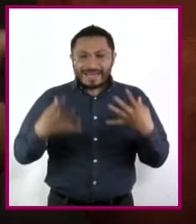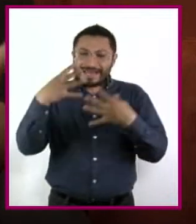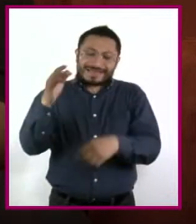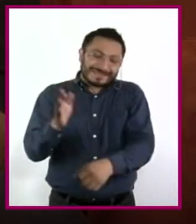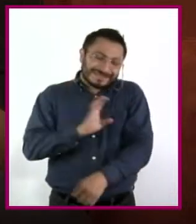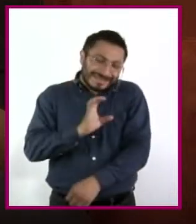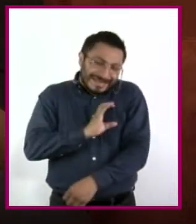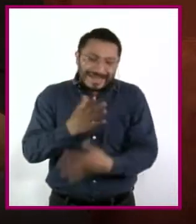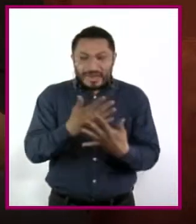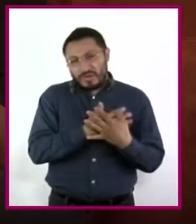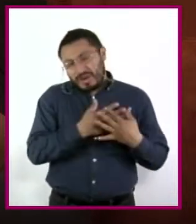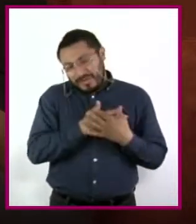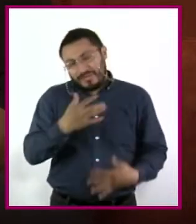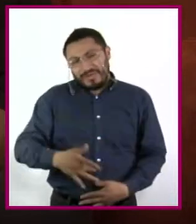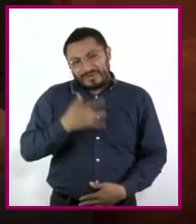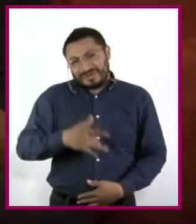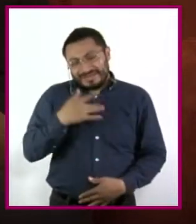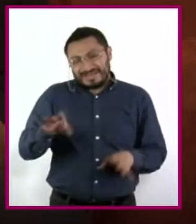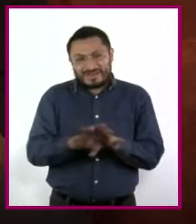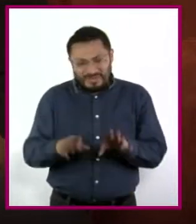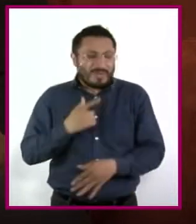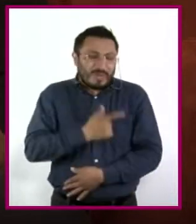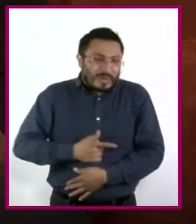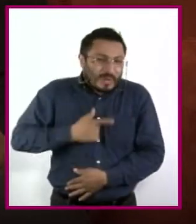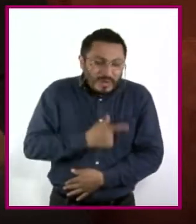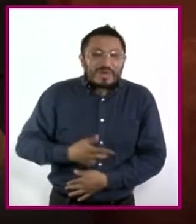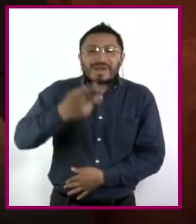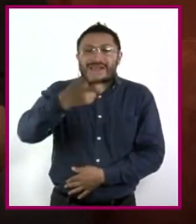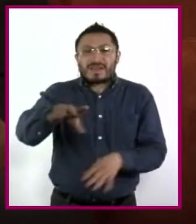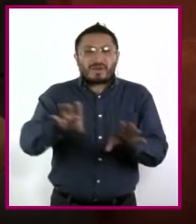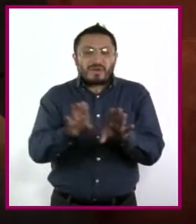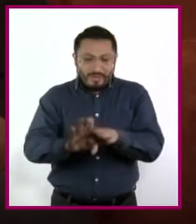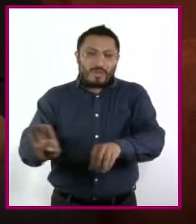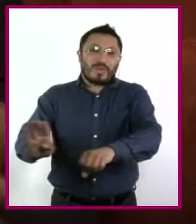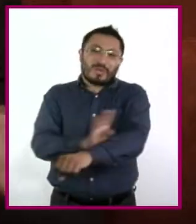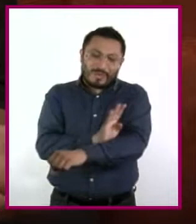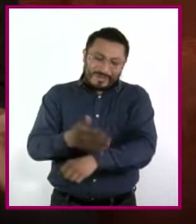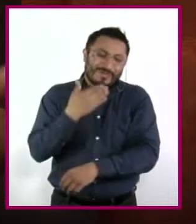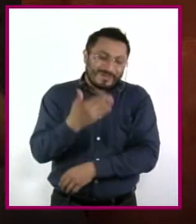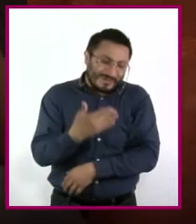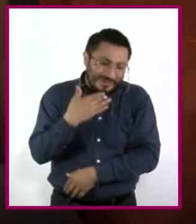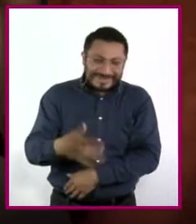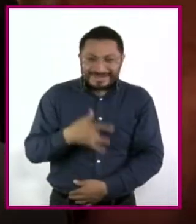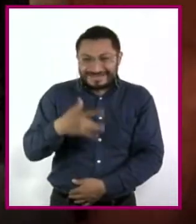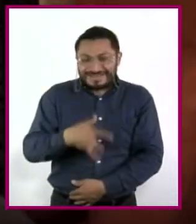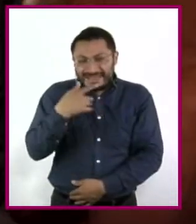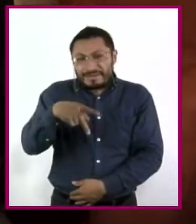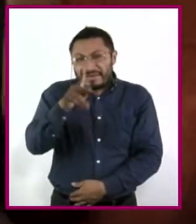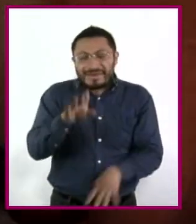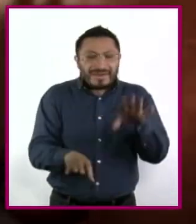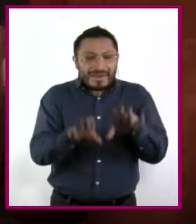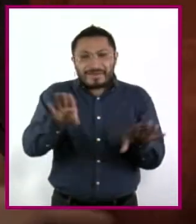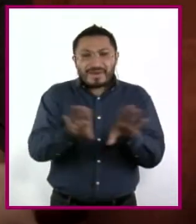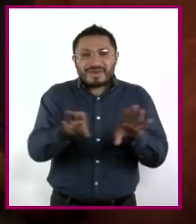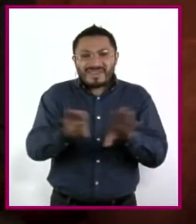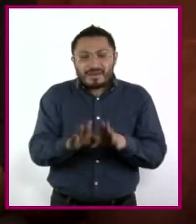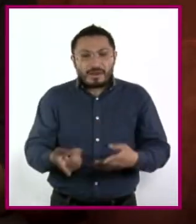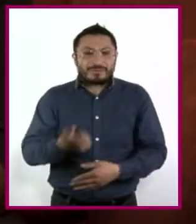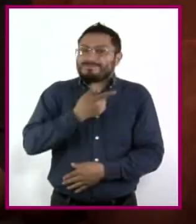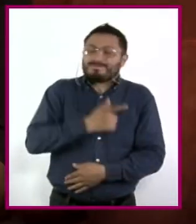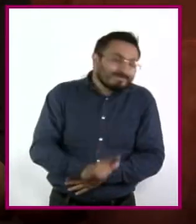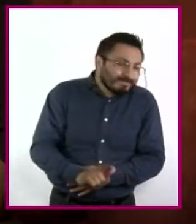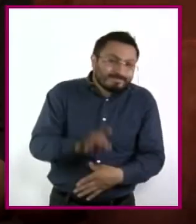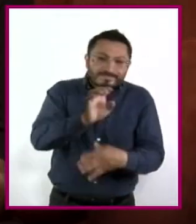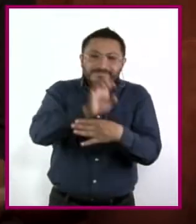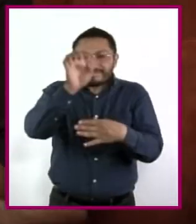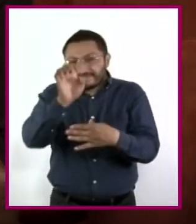que nos traen sensaciones agradables y provocan estados de bienestar. Pero hay otras que son francamente desagradables, como